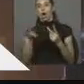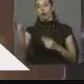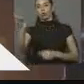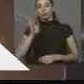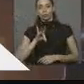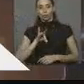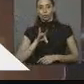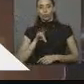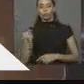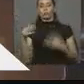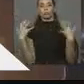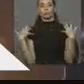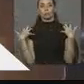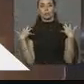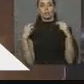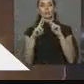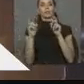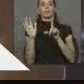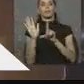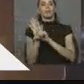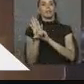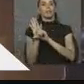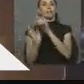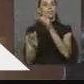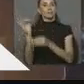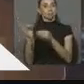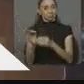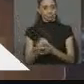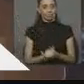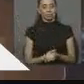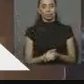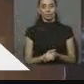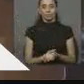parte jurídica.